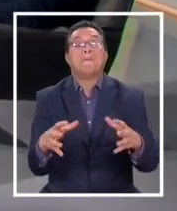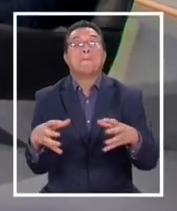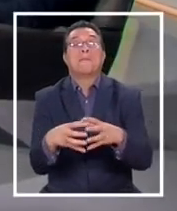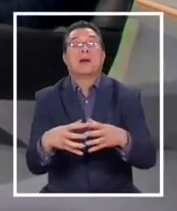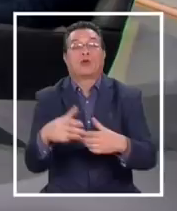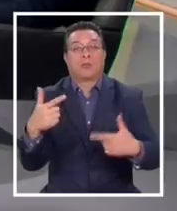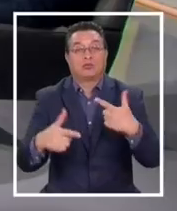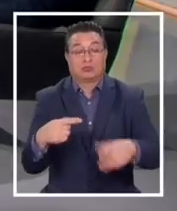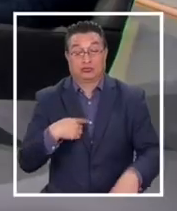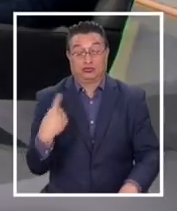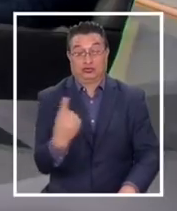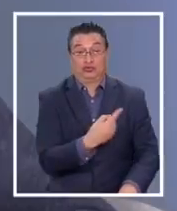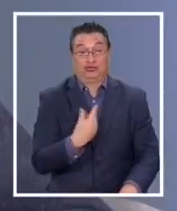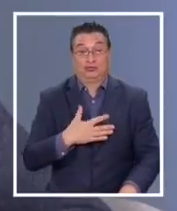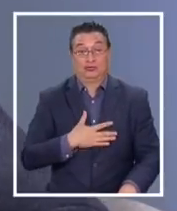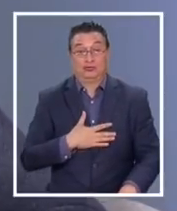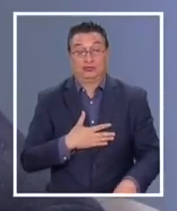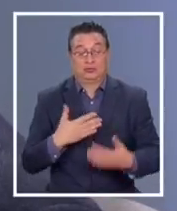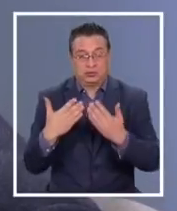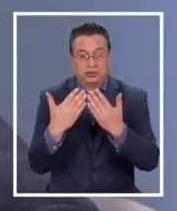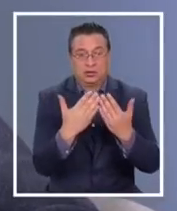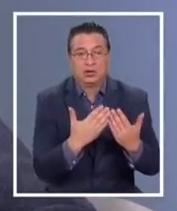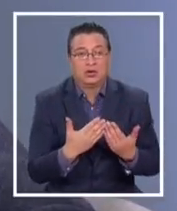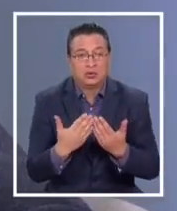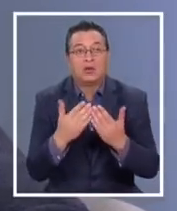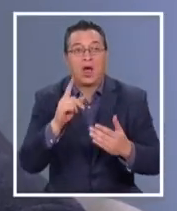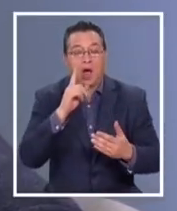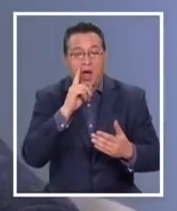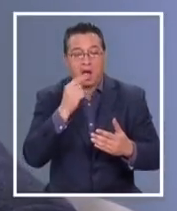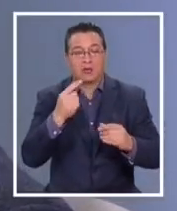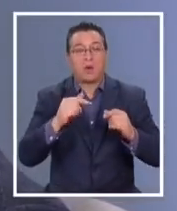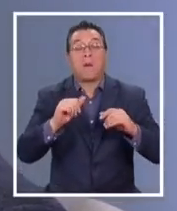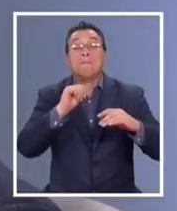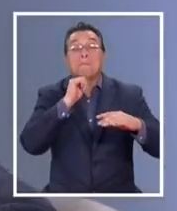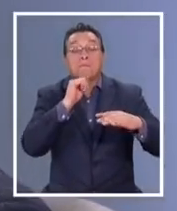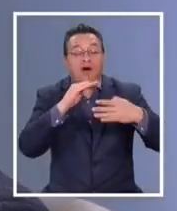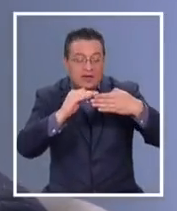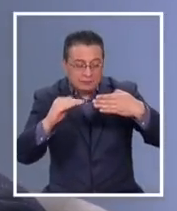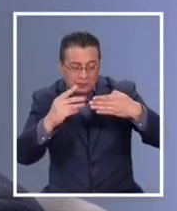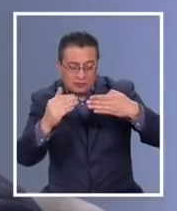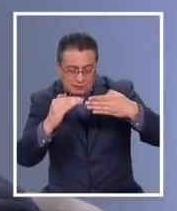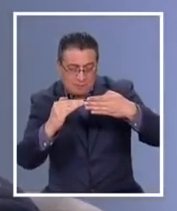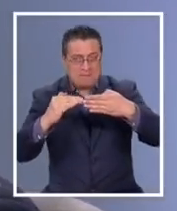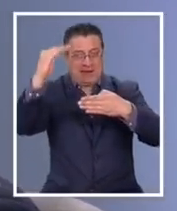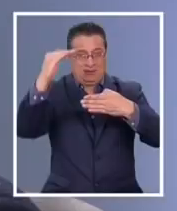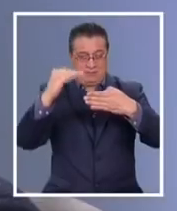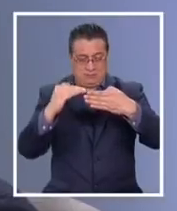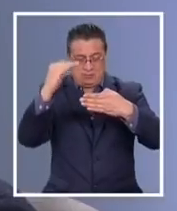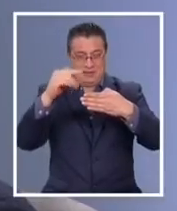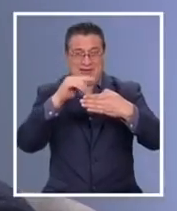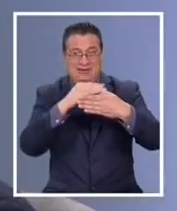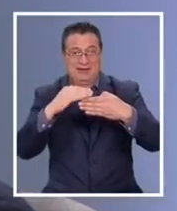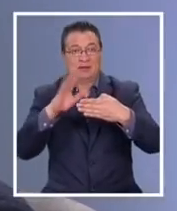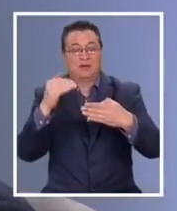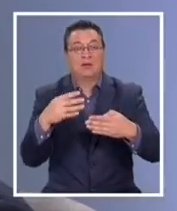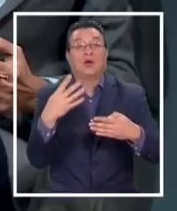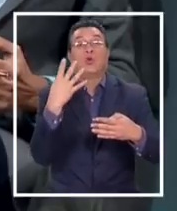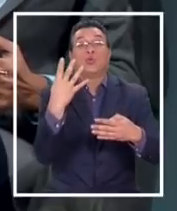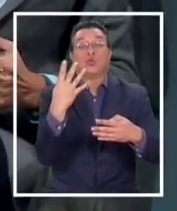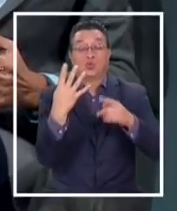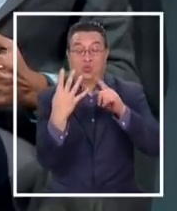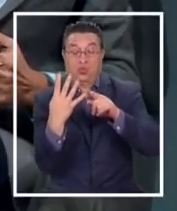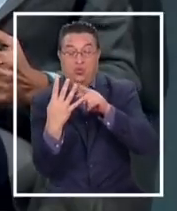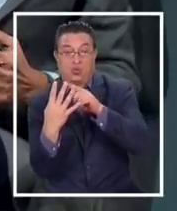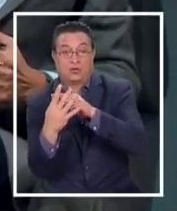nosotros oficialismo. Nosotros estamos estudiando algo que tenga que ver con la línea de la pobreza en base 4. Generalmente, en base a cuatro integrantes,